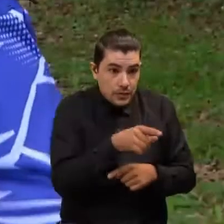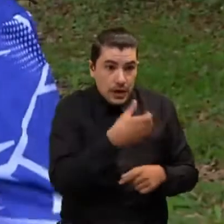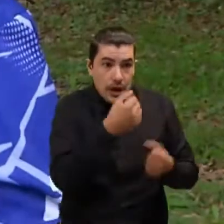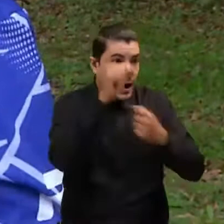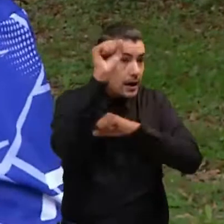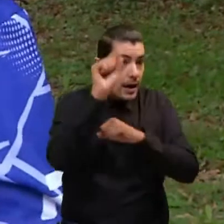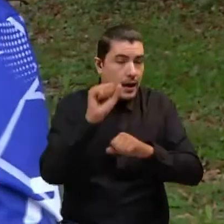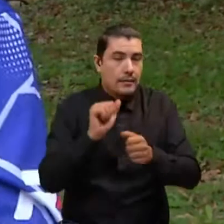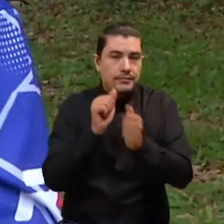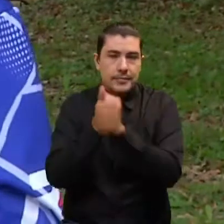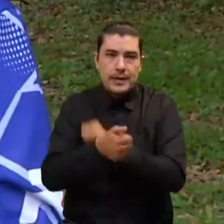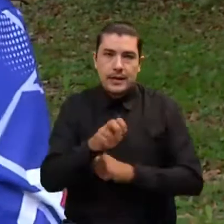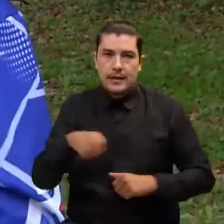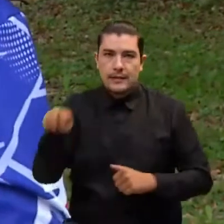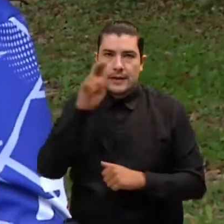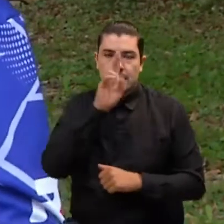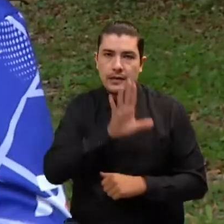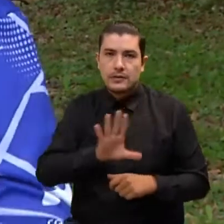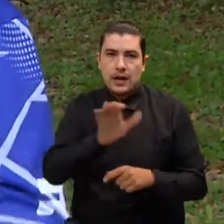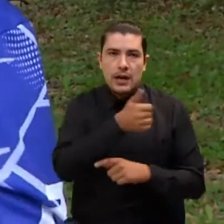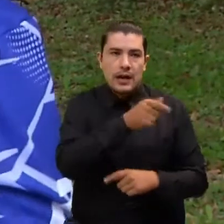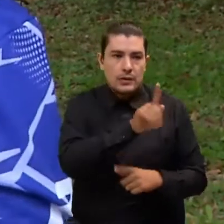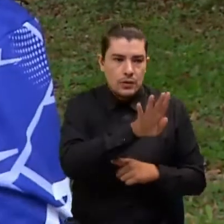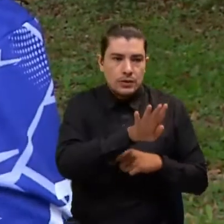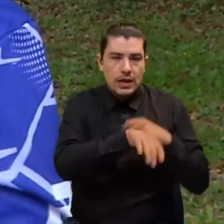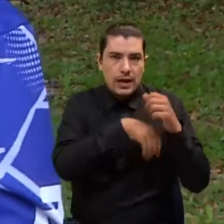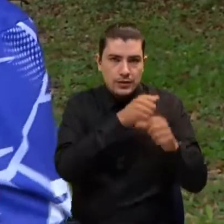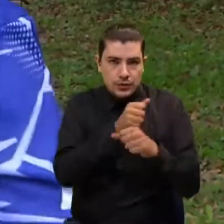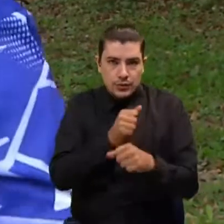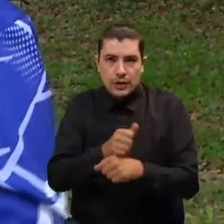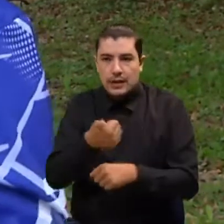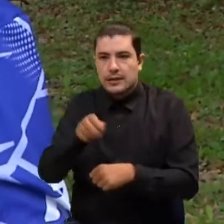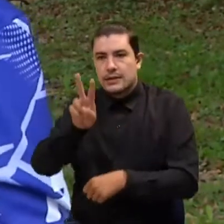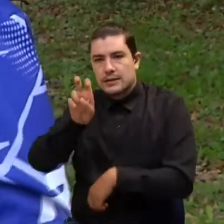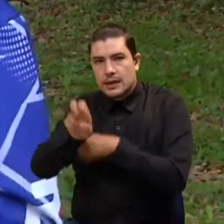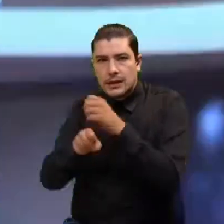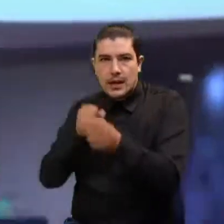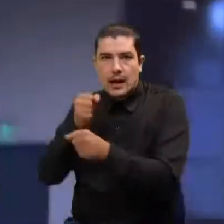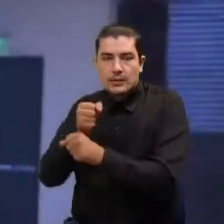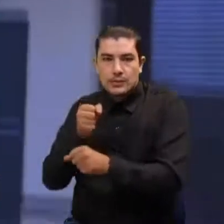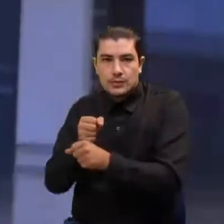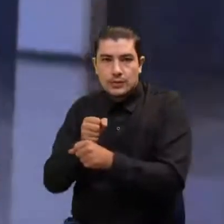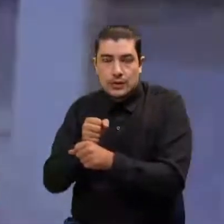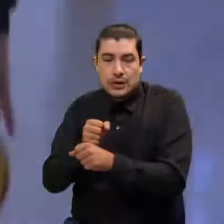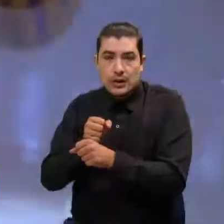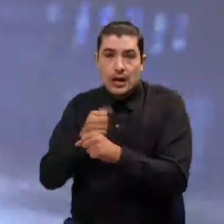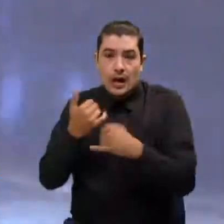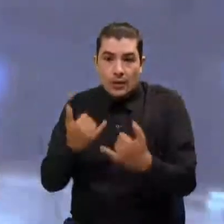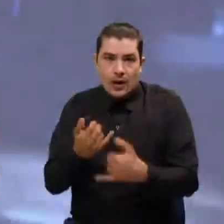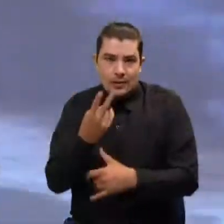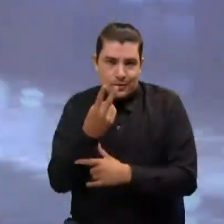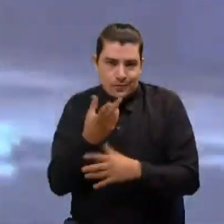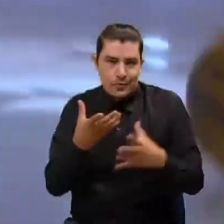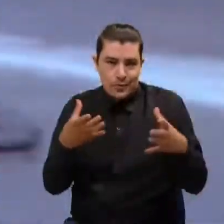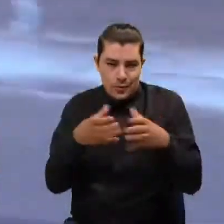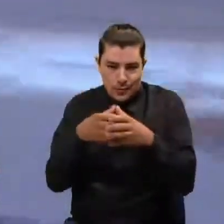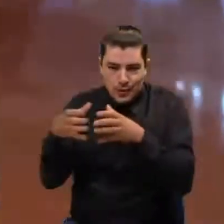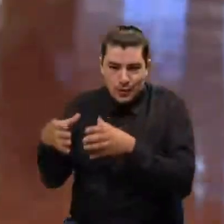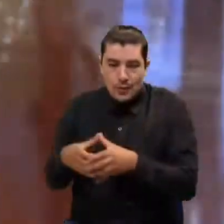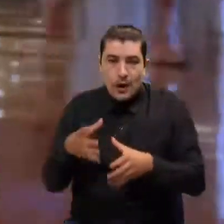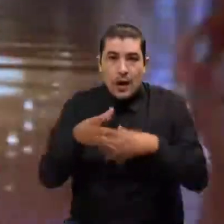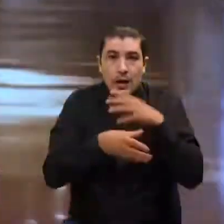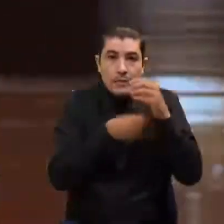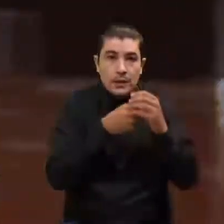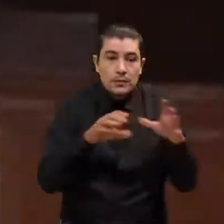la sub-14 la sub-17 que este año son el son las nuevas categorías que se suman para la final nacional y la categoría